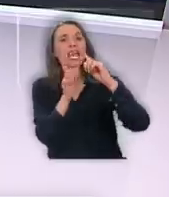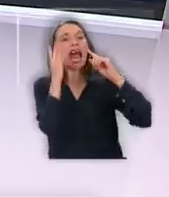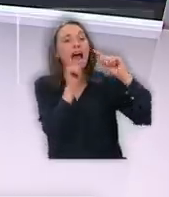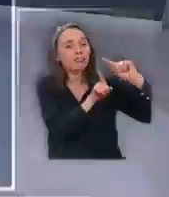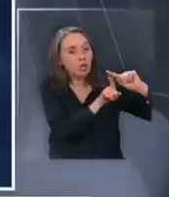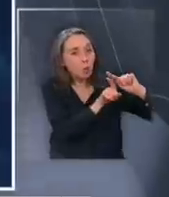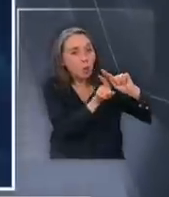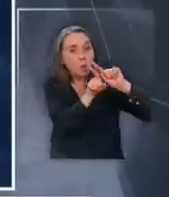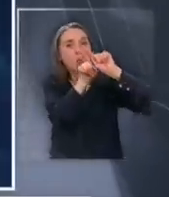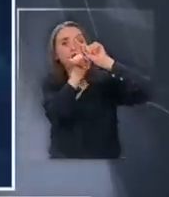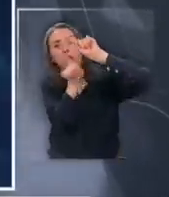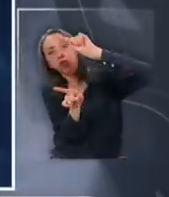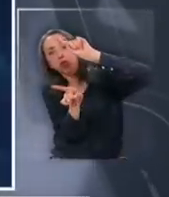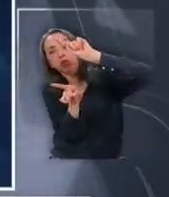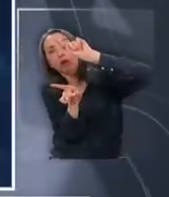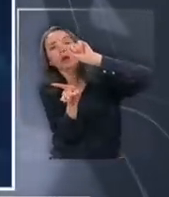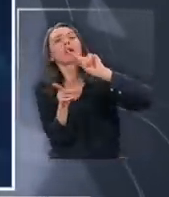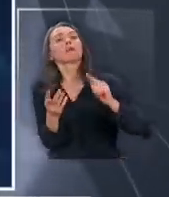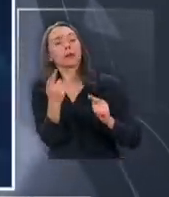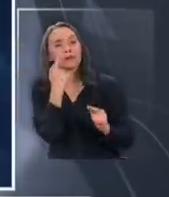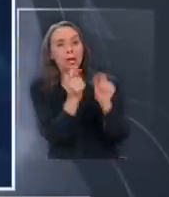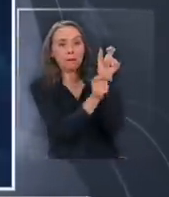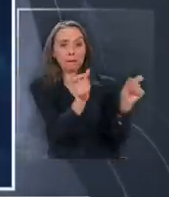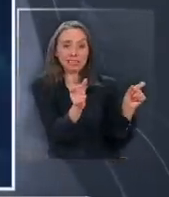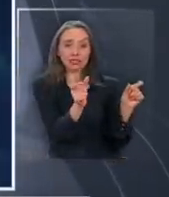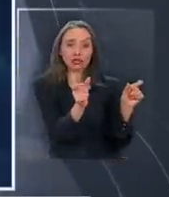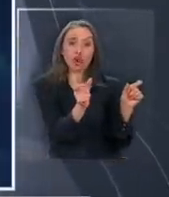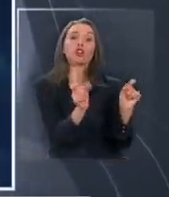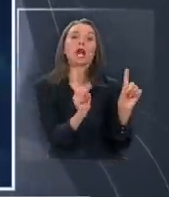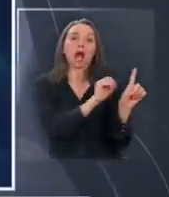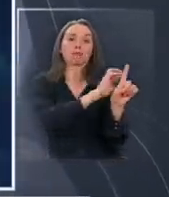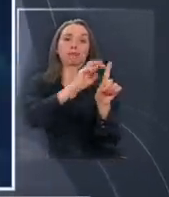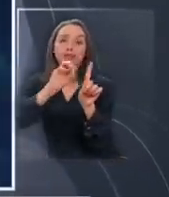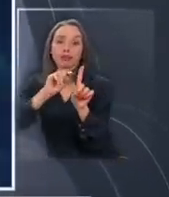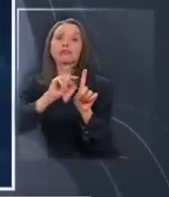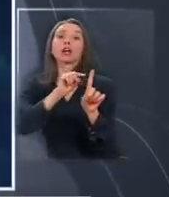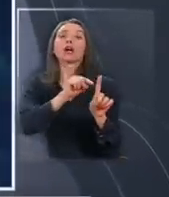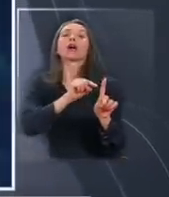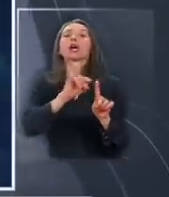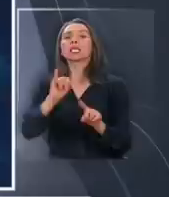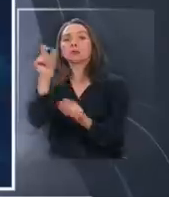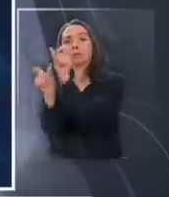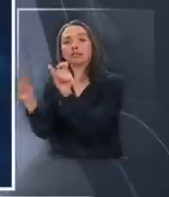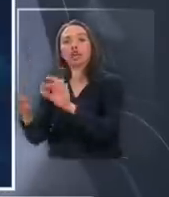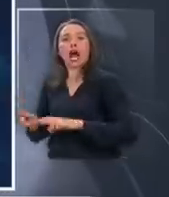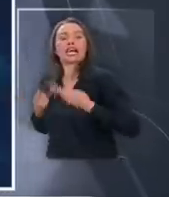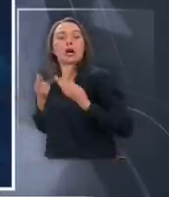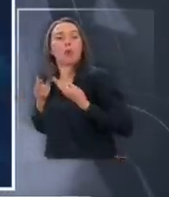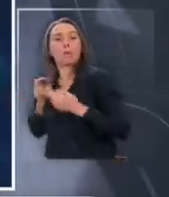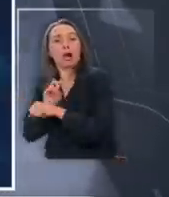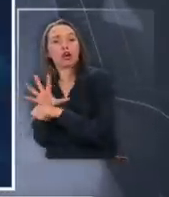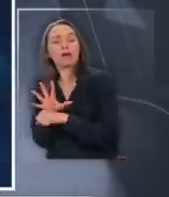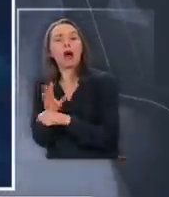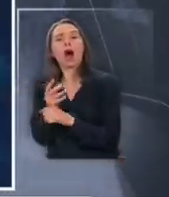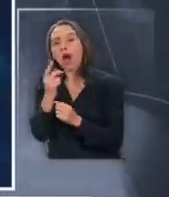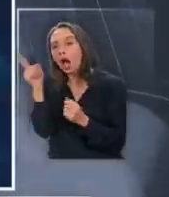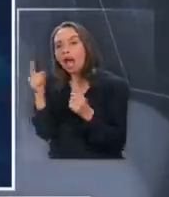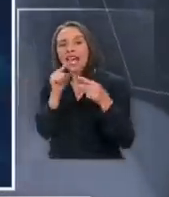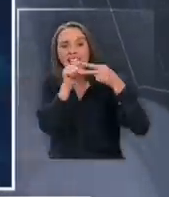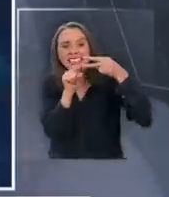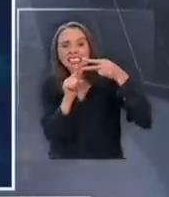cifras, casos nuevos totales versus casos nuevos recuperados, ¿qué nos está diciendo del comportamiento de la pandemia acá en nuestro país?